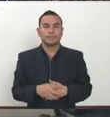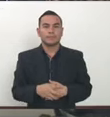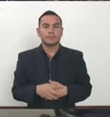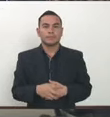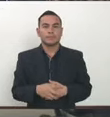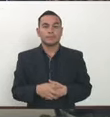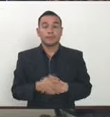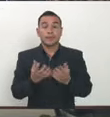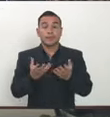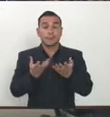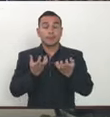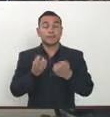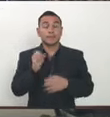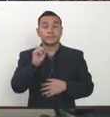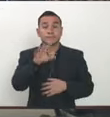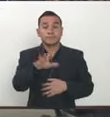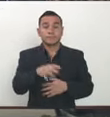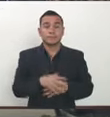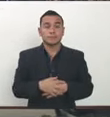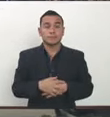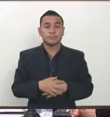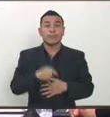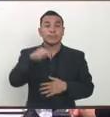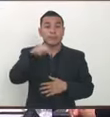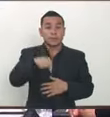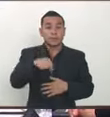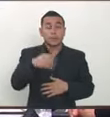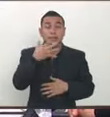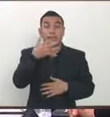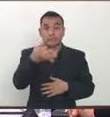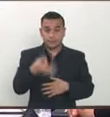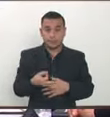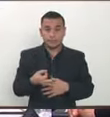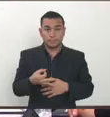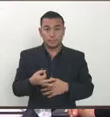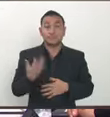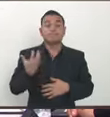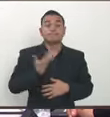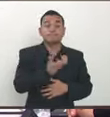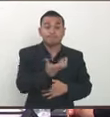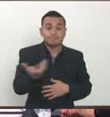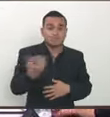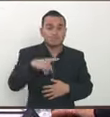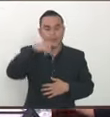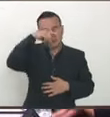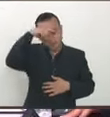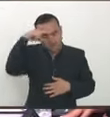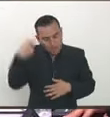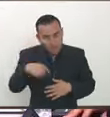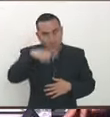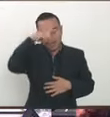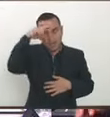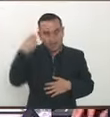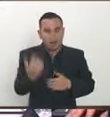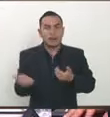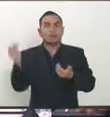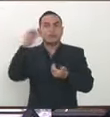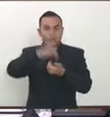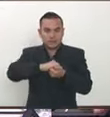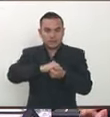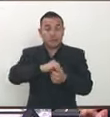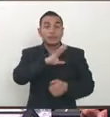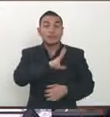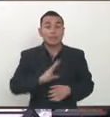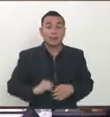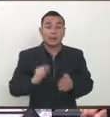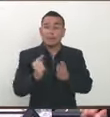Quiero decir que hoy más que nunca es cuando debemos de trabajar todos unidos por nuestro país. En